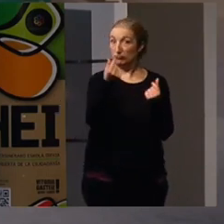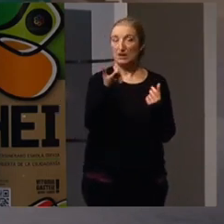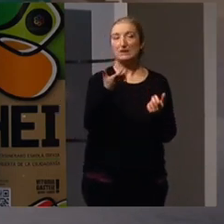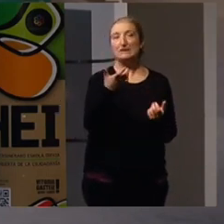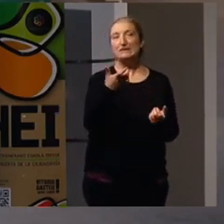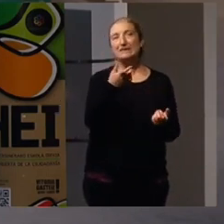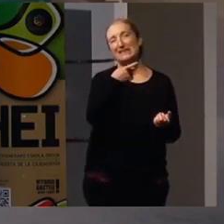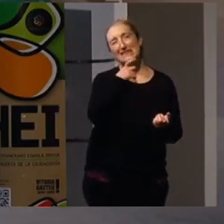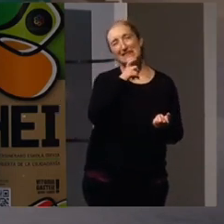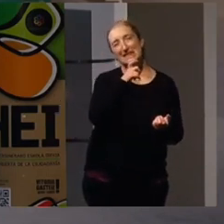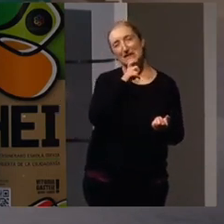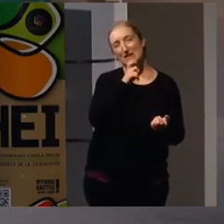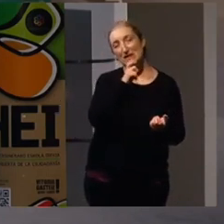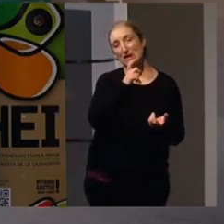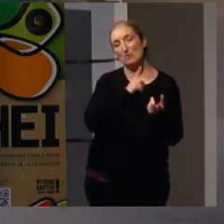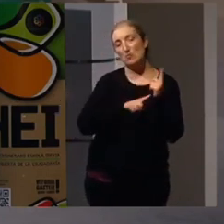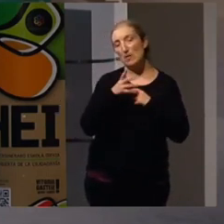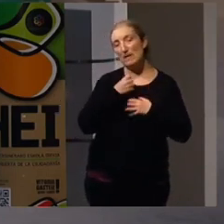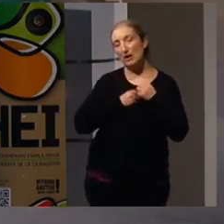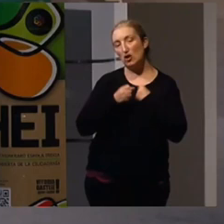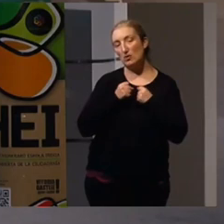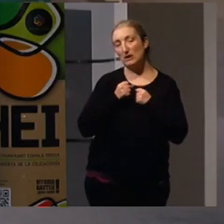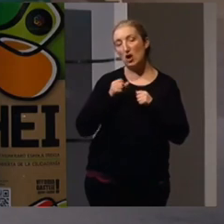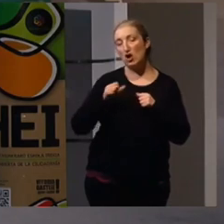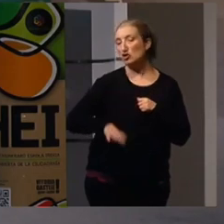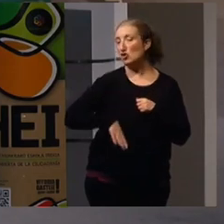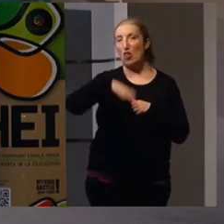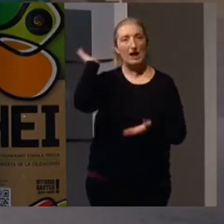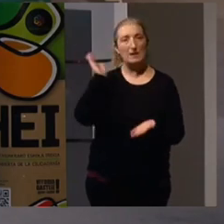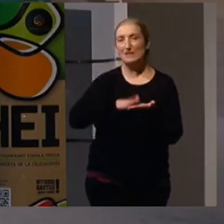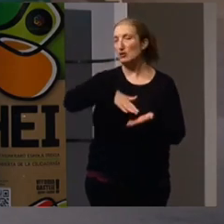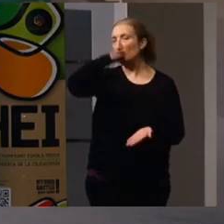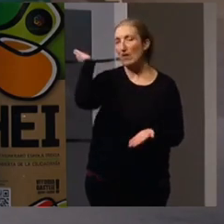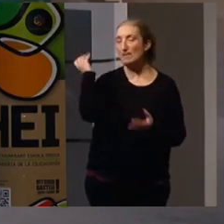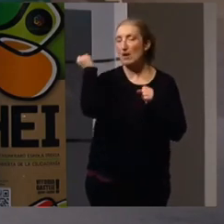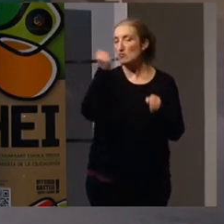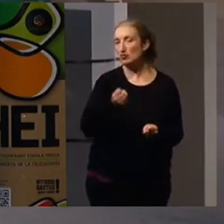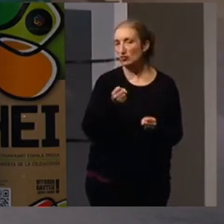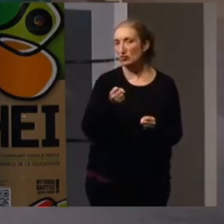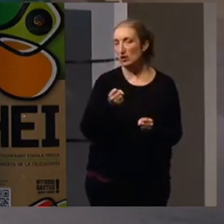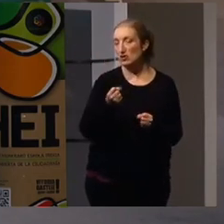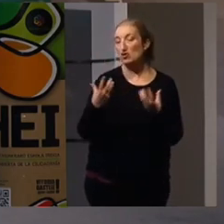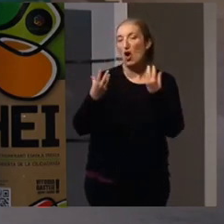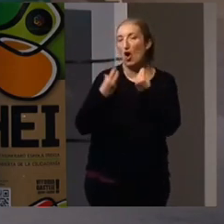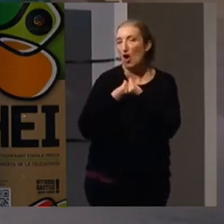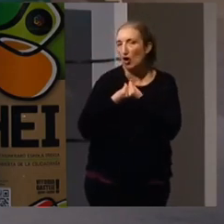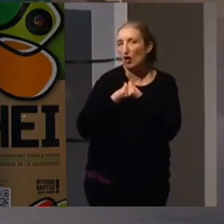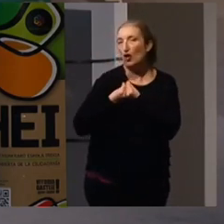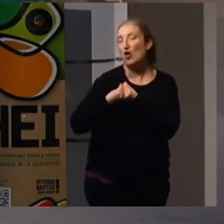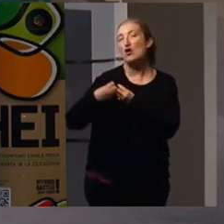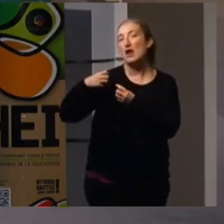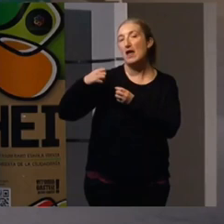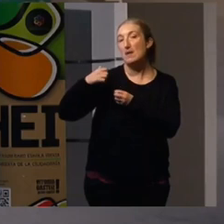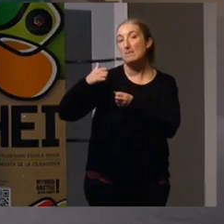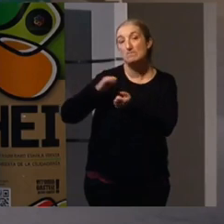bastante improbable que por precariedad económica tenga que quedarse toda la vida o tenga que quedarse durante muchos años conviviendo con su agresor. Algo que sí